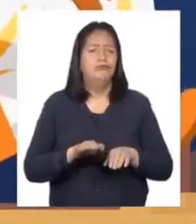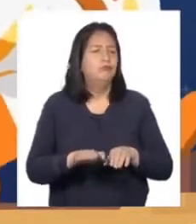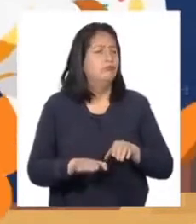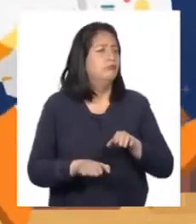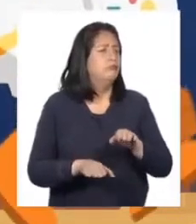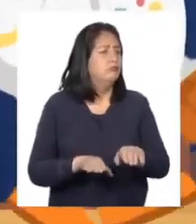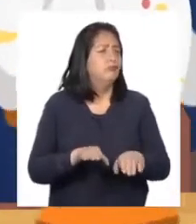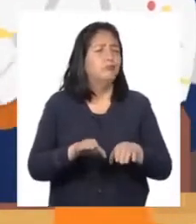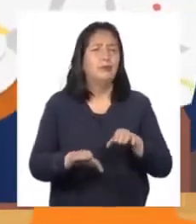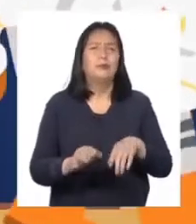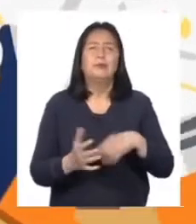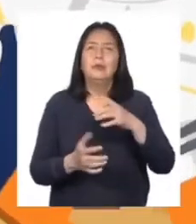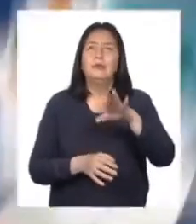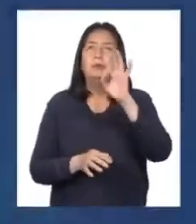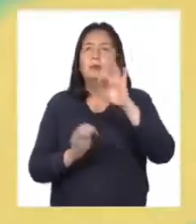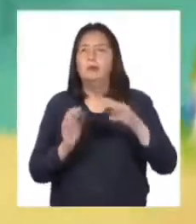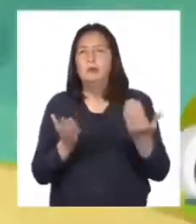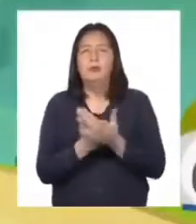nuevos lugares en el espacio.